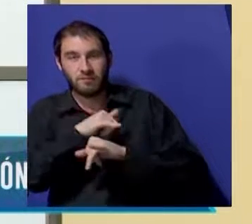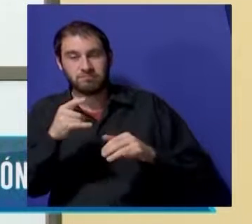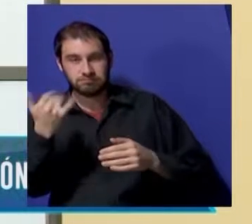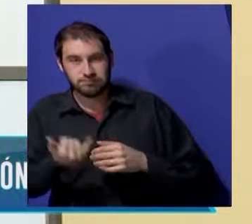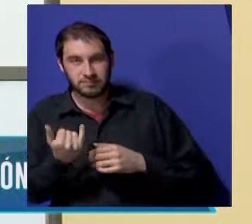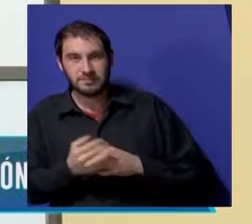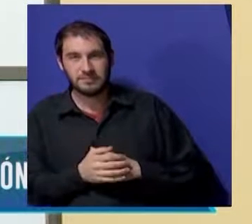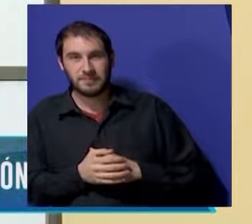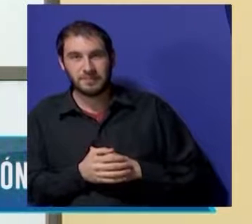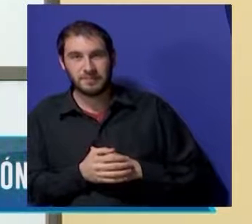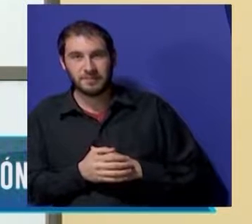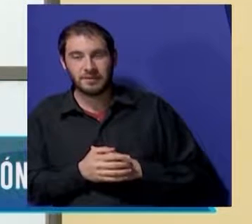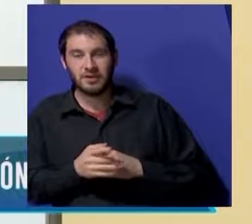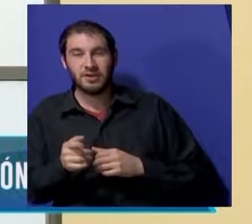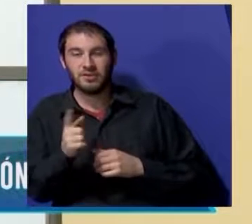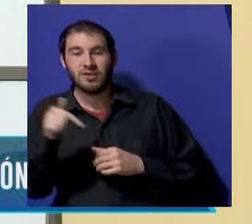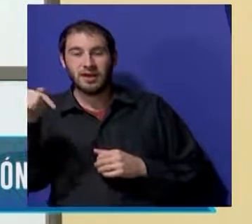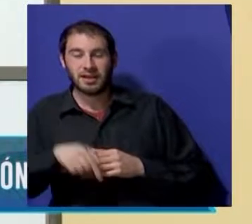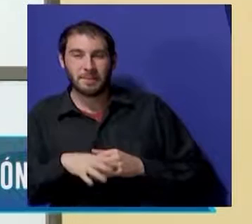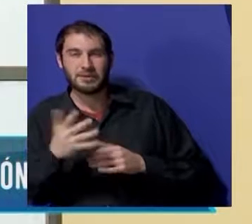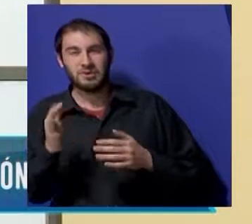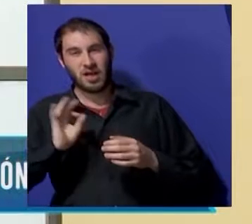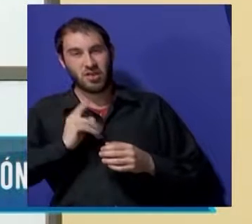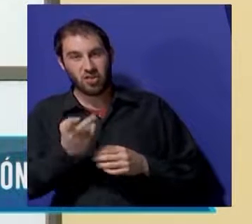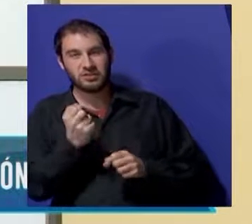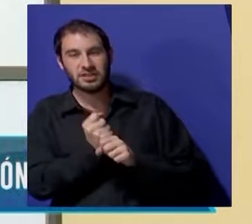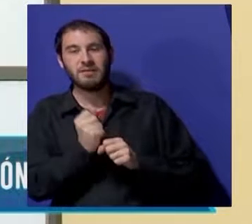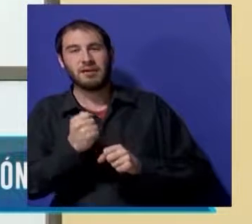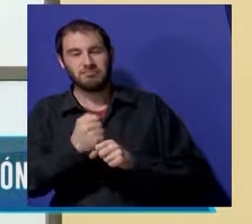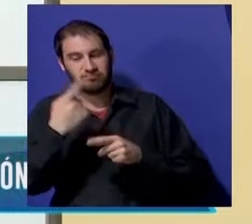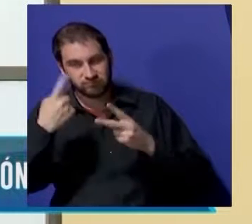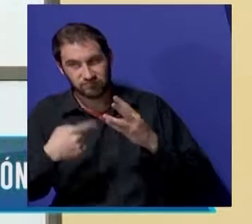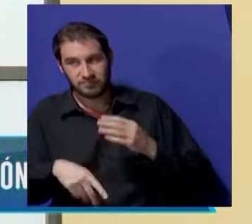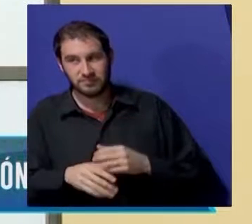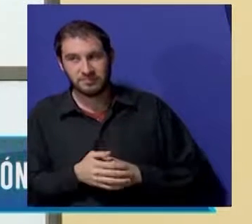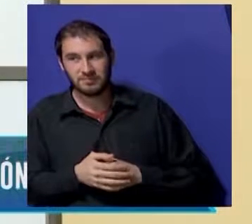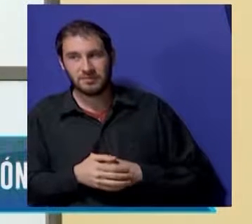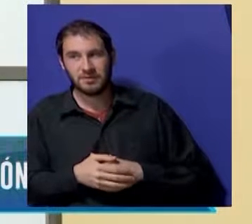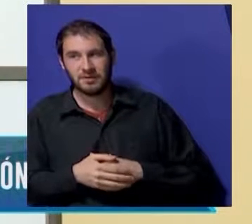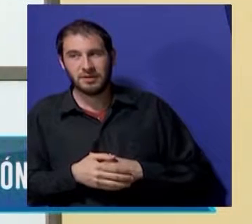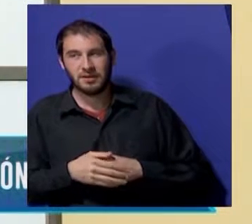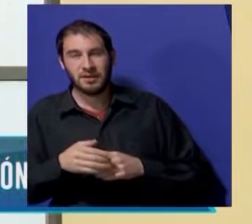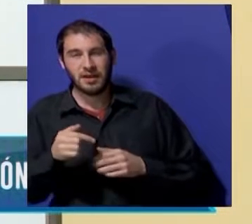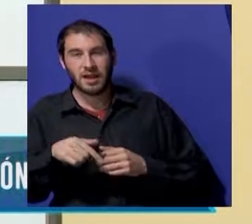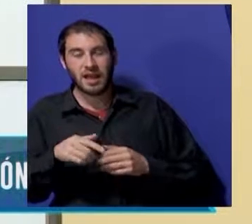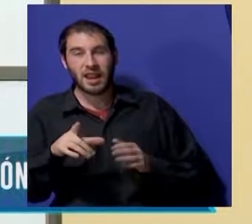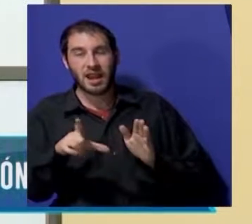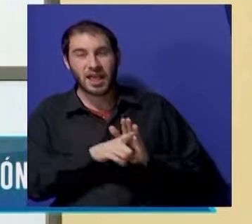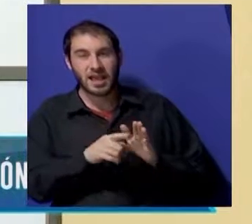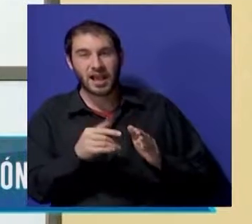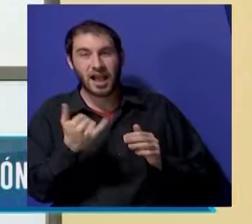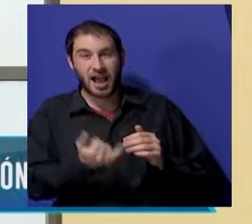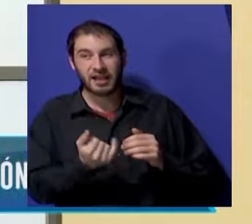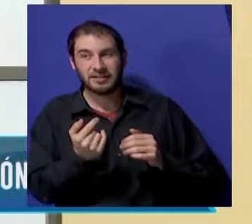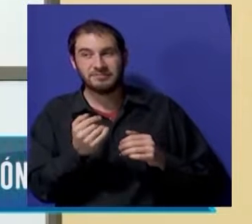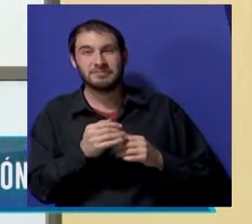que están justamente desde hace al menos 2 años trabajando intensamente en tener una ley que nos permita y nos